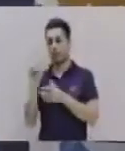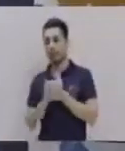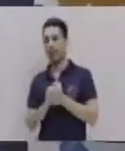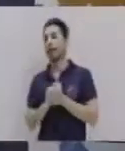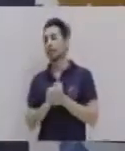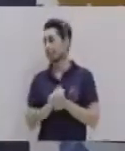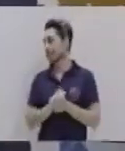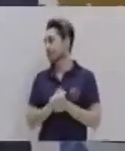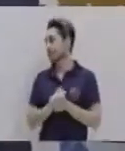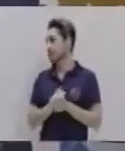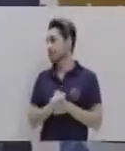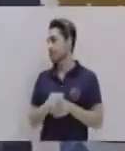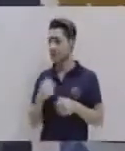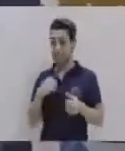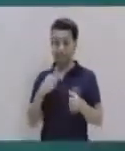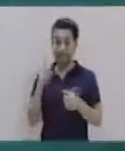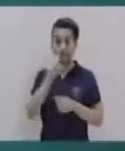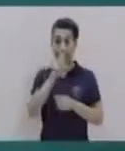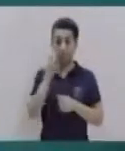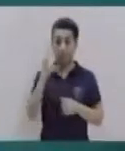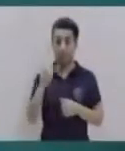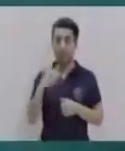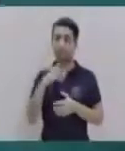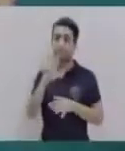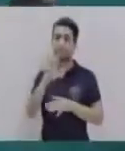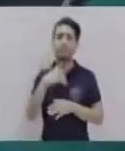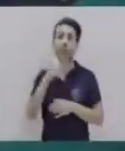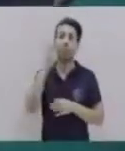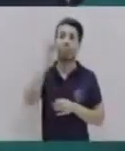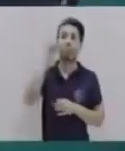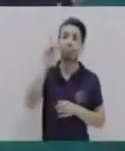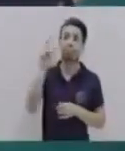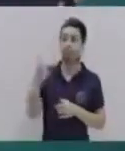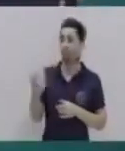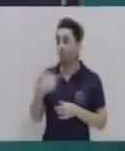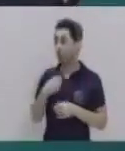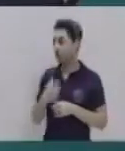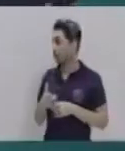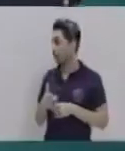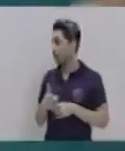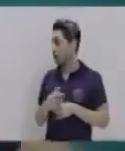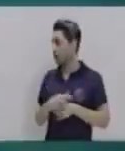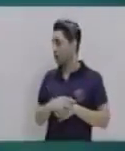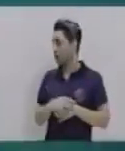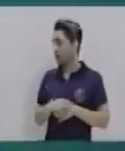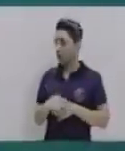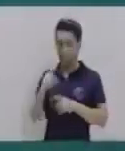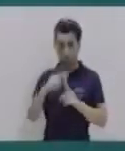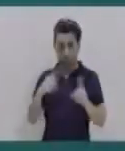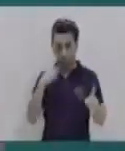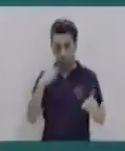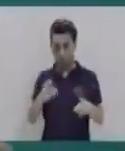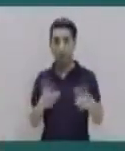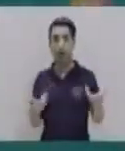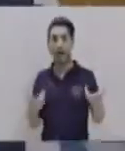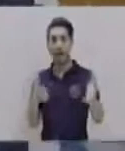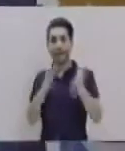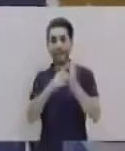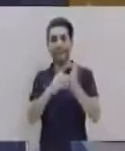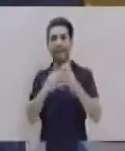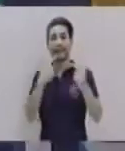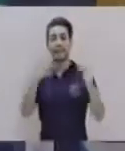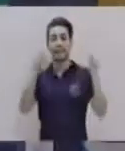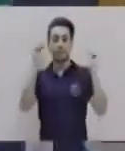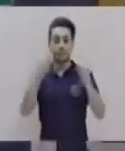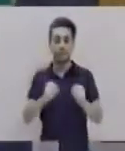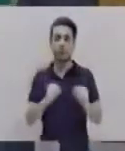dices, bueno, fíjense que yo tengo una deuda de 120 quetzales, pero salió una promoción. Ajá. Y que dice que me perdona